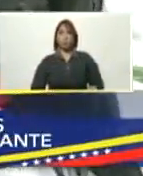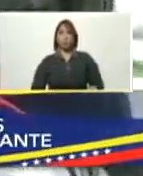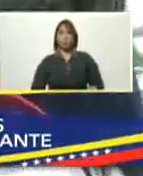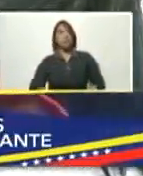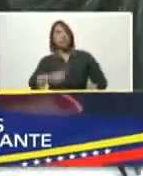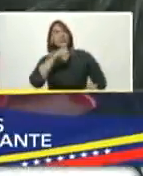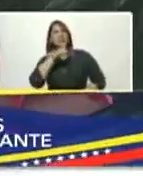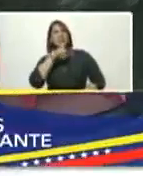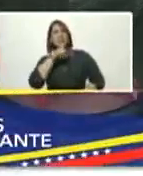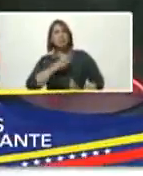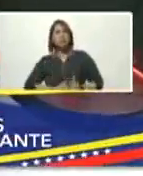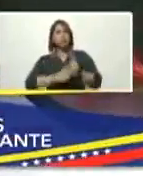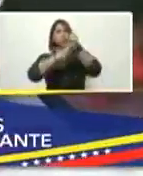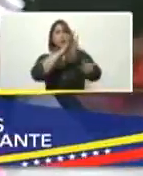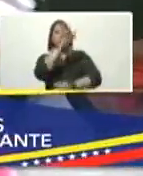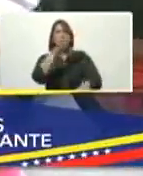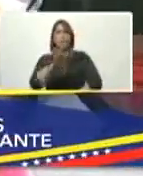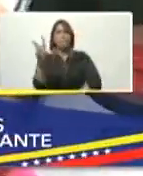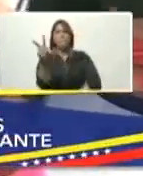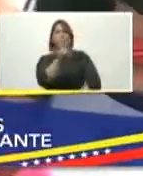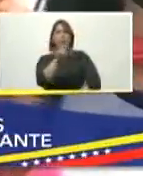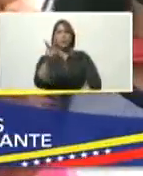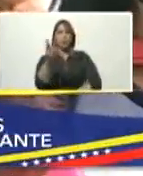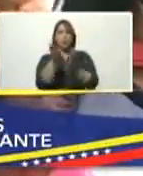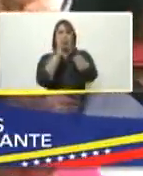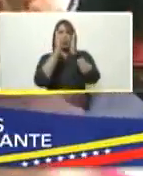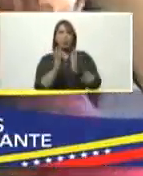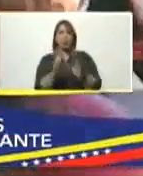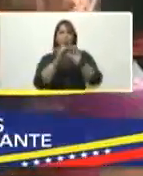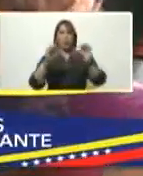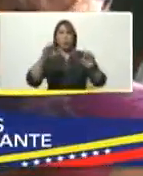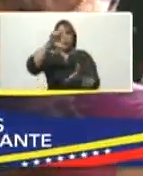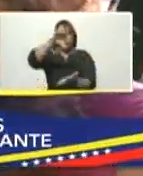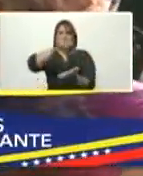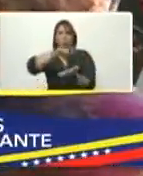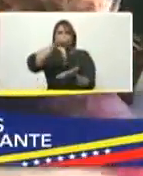¿Quién lidera la Federación Venezolana de Estudiantes de Educación Media?